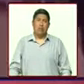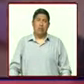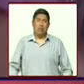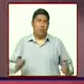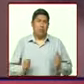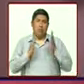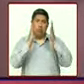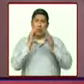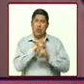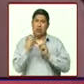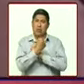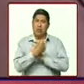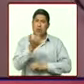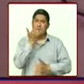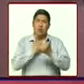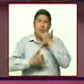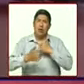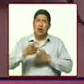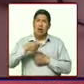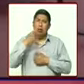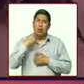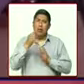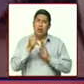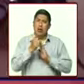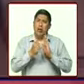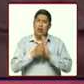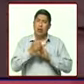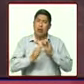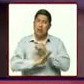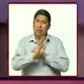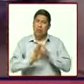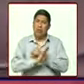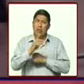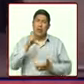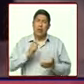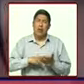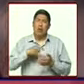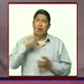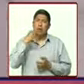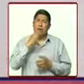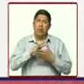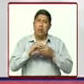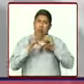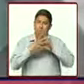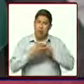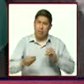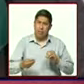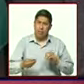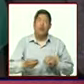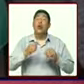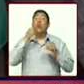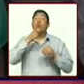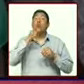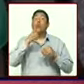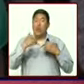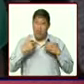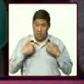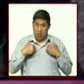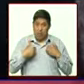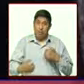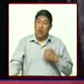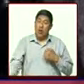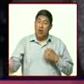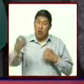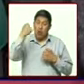Ante este hecho, ¿qué fue lo que nos señala la abogada defensora? Esto fue lo que nos contó. La víctima tenía golpes